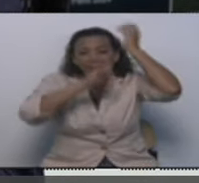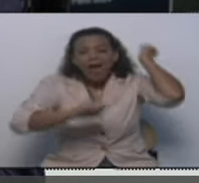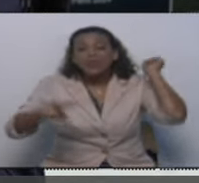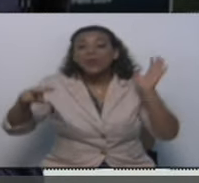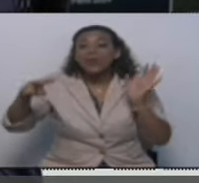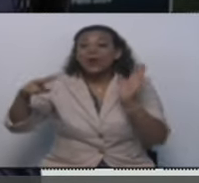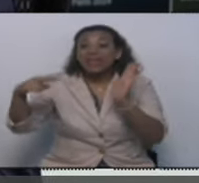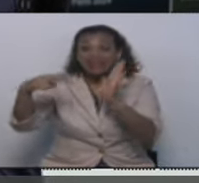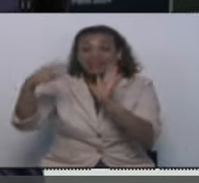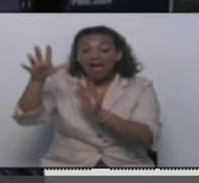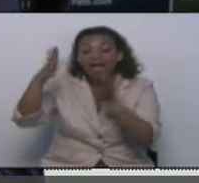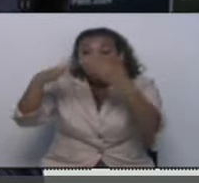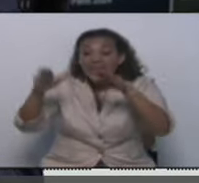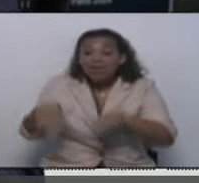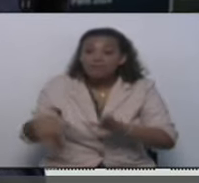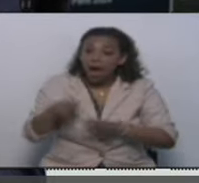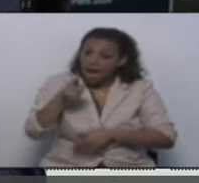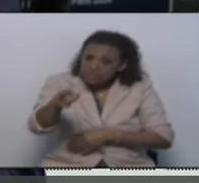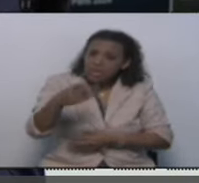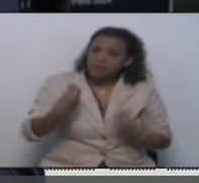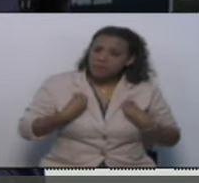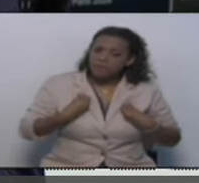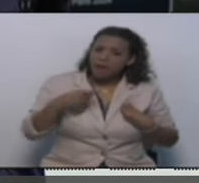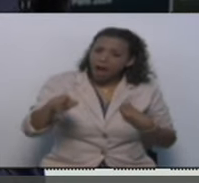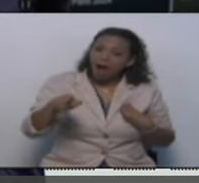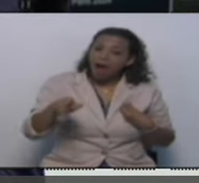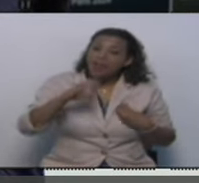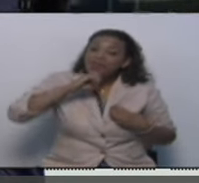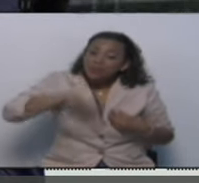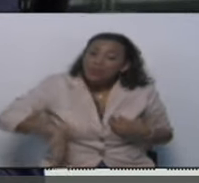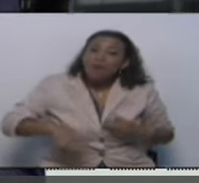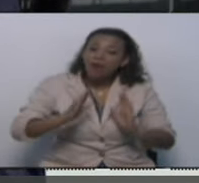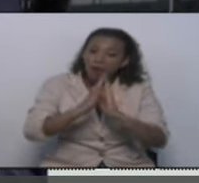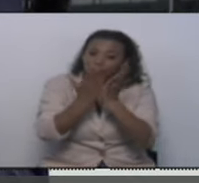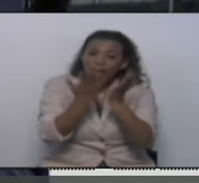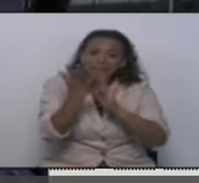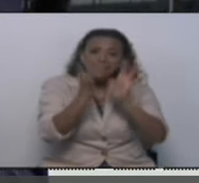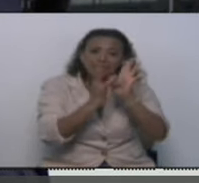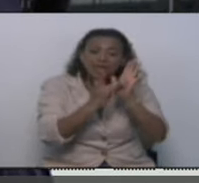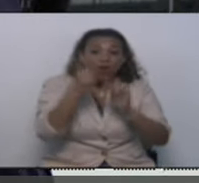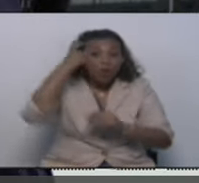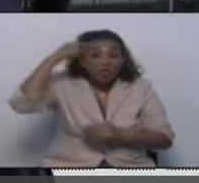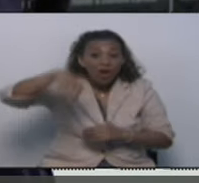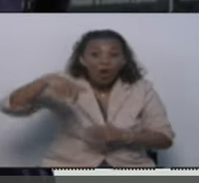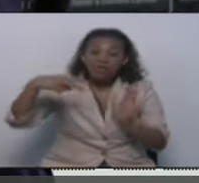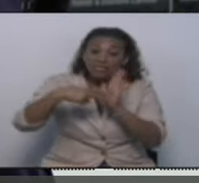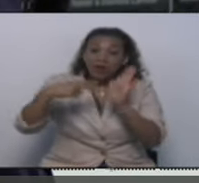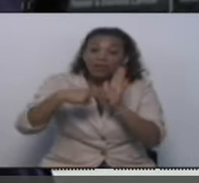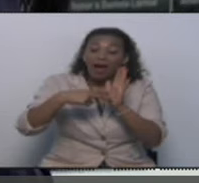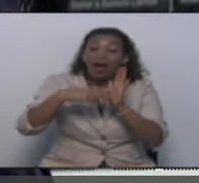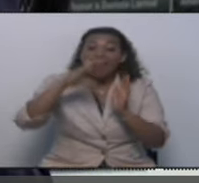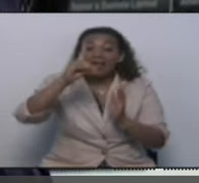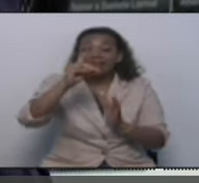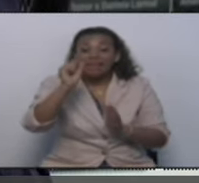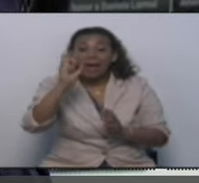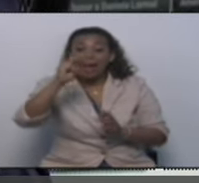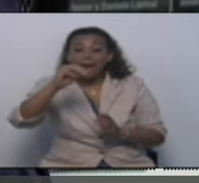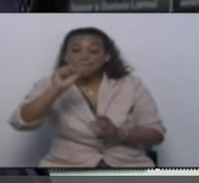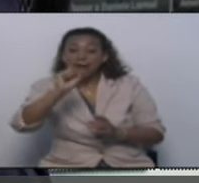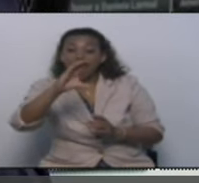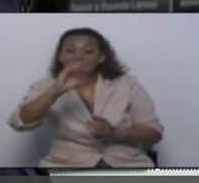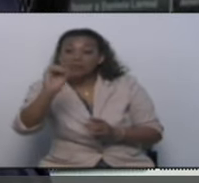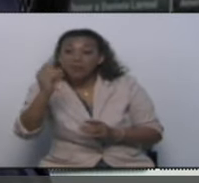allí estuvo Jesucristo, en lo que hoy es el Líbano, en lo que hoy es Siria, la histórica Damasco, una de